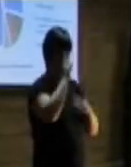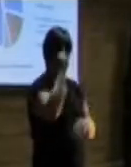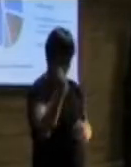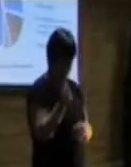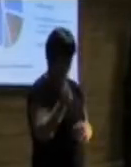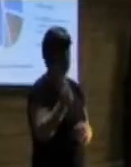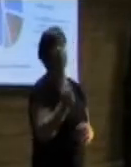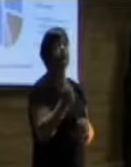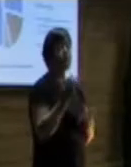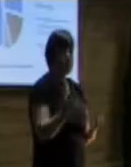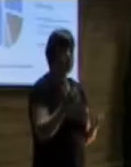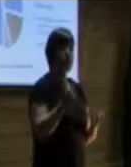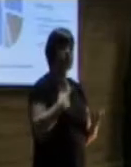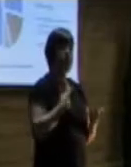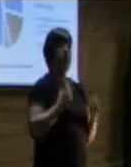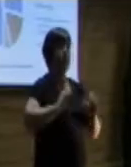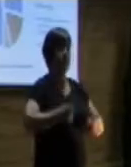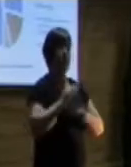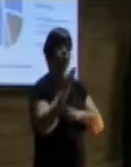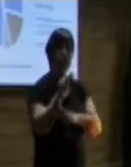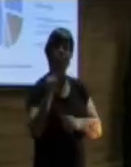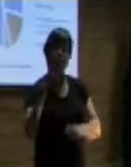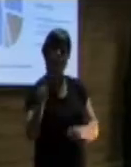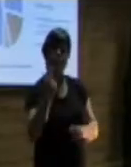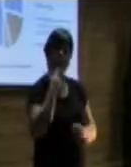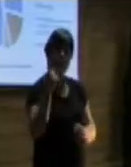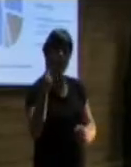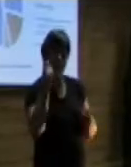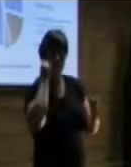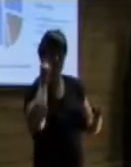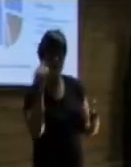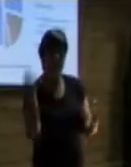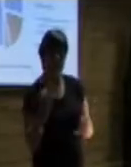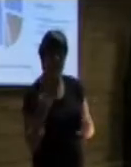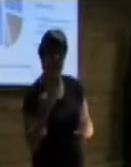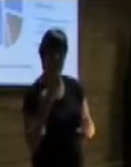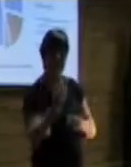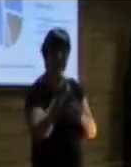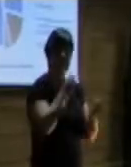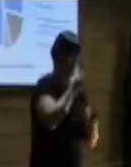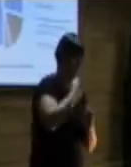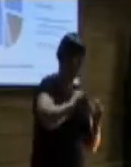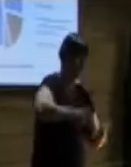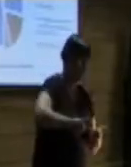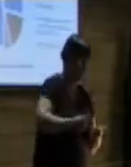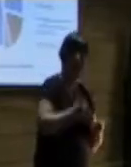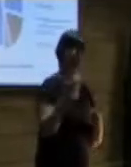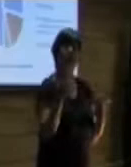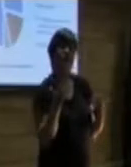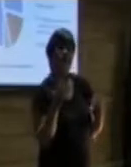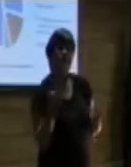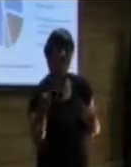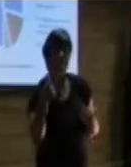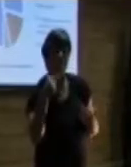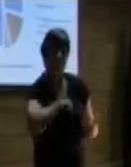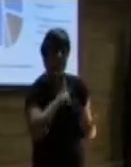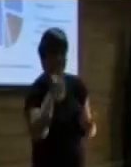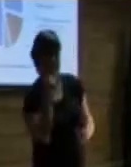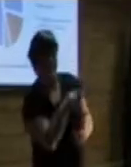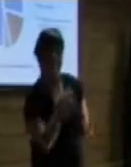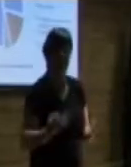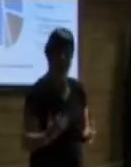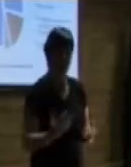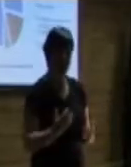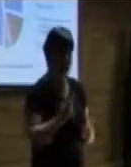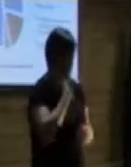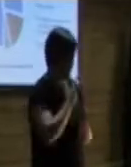qué notaste al empezar el tratamiento, 2 de cada 3 notaron o mejoría o estabilización de los síntomas. Esto no me lo